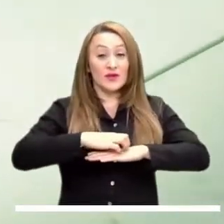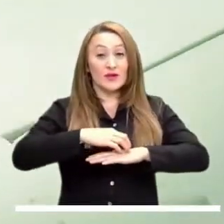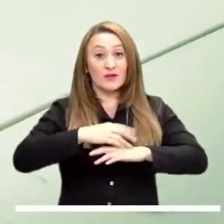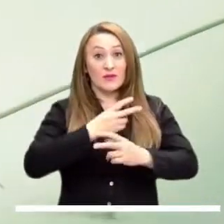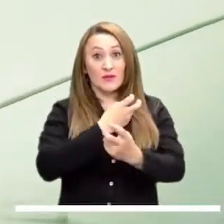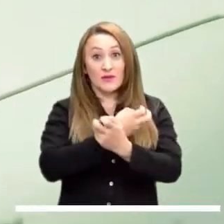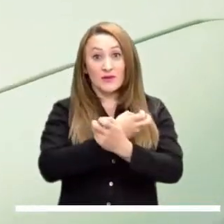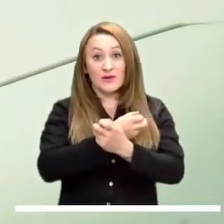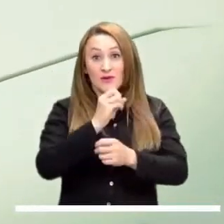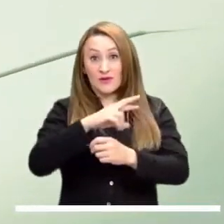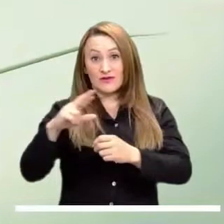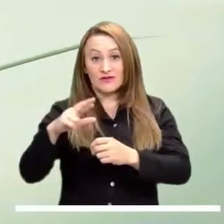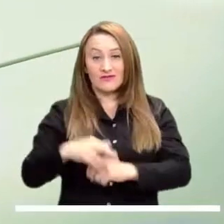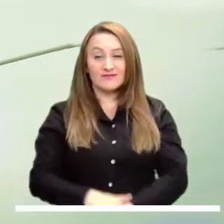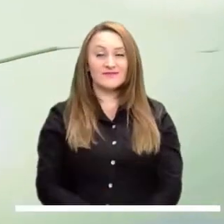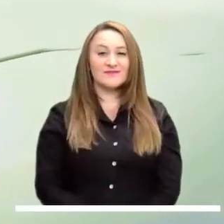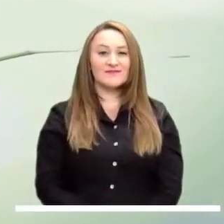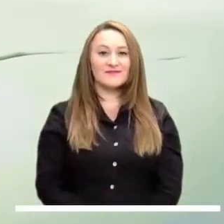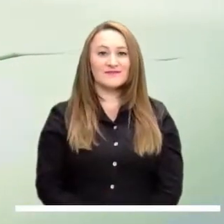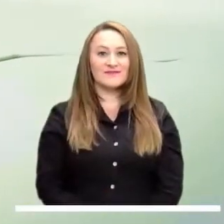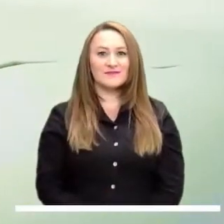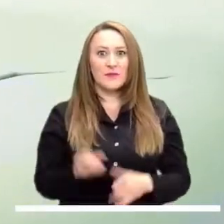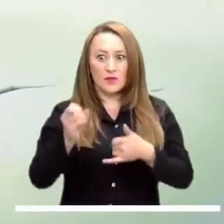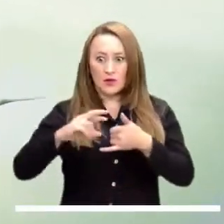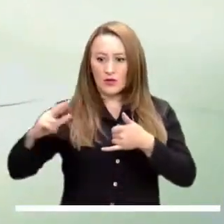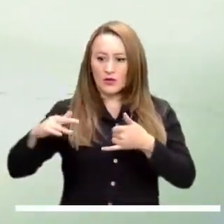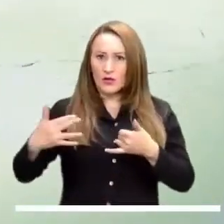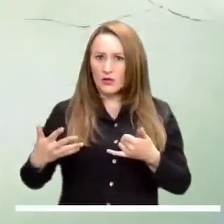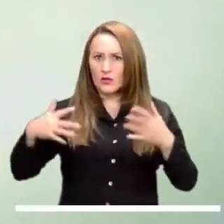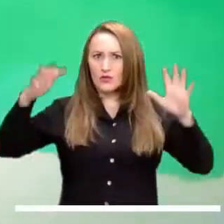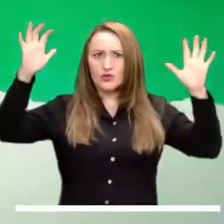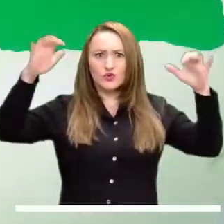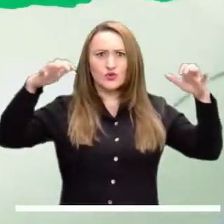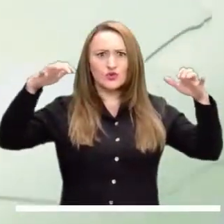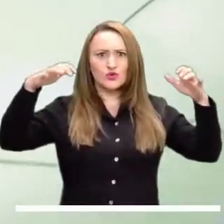Boyacá, Eje Cafetero, Cundinamarca y oriente de Tolima y Huila.